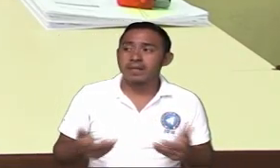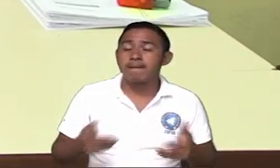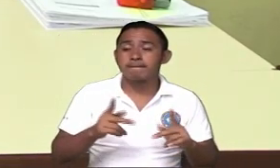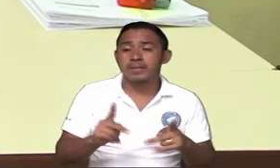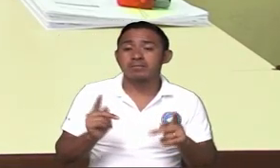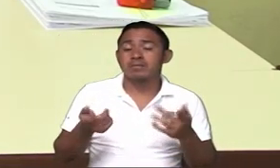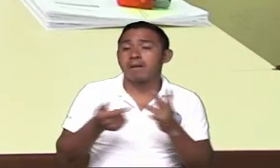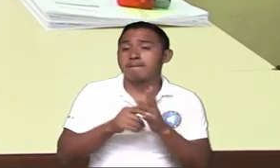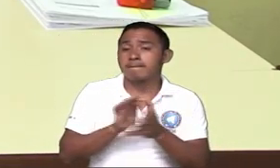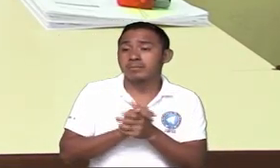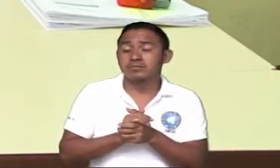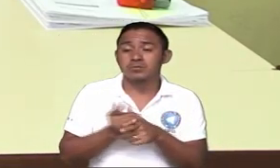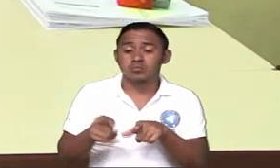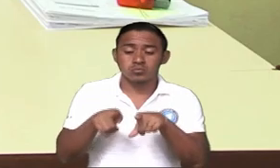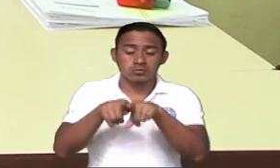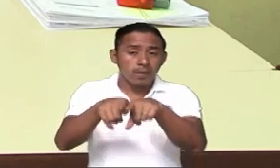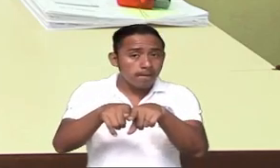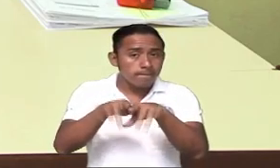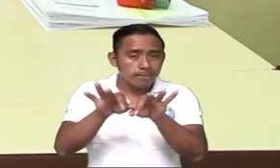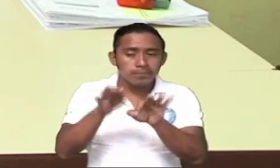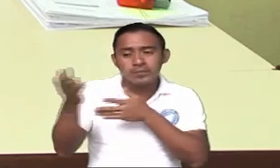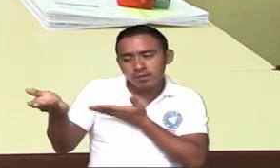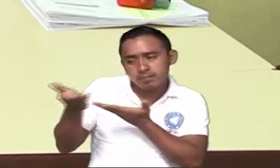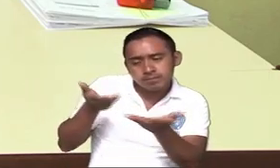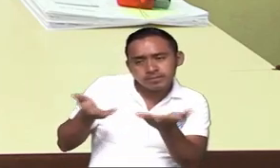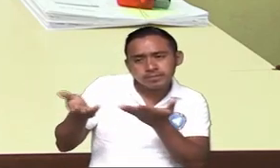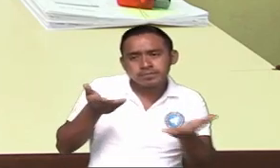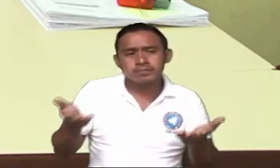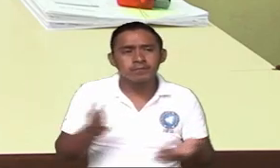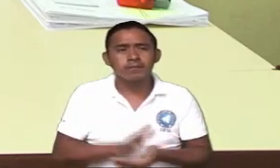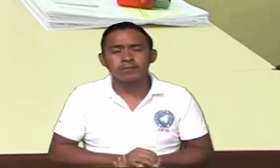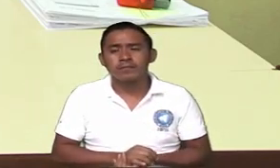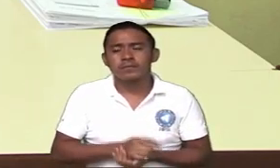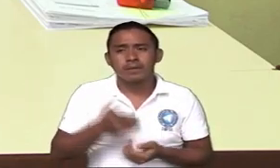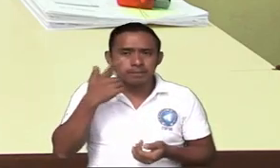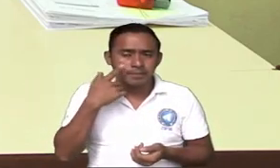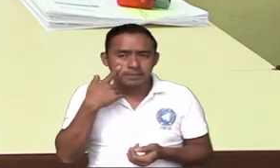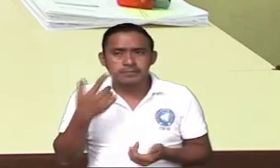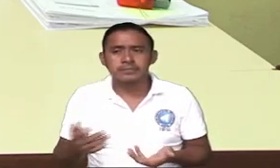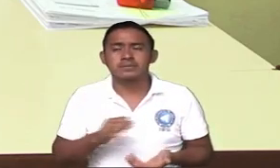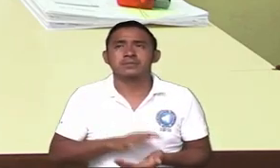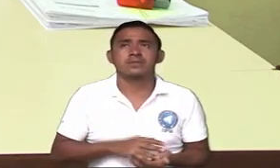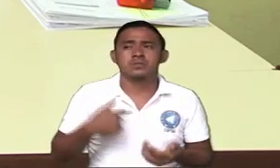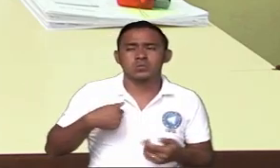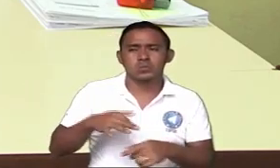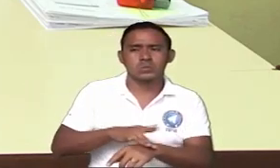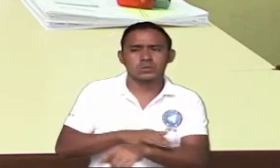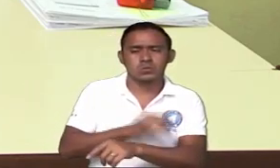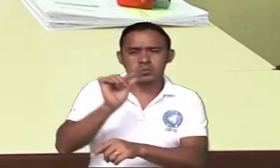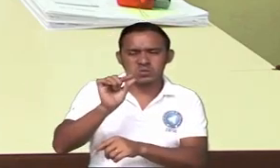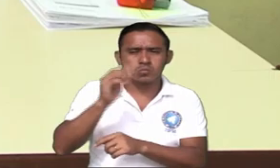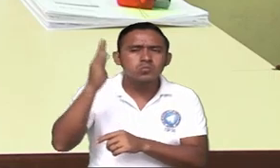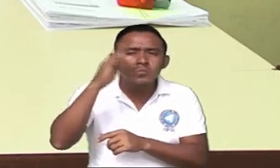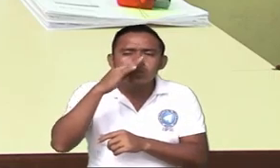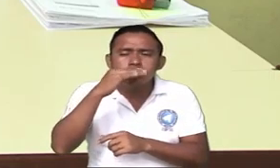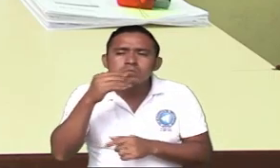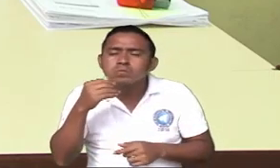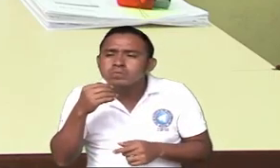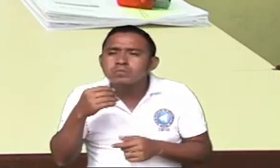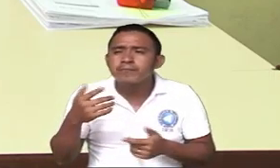pareja hay que tener bastante confianza y poder decirle, mira, yo siento que tienes un olor así todo feíto,